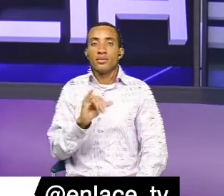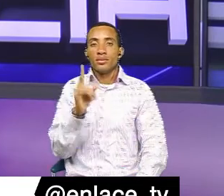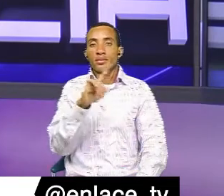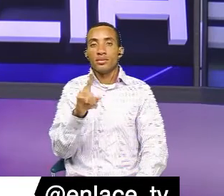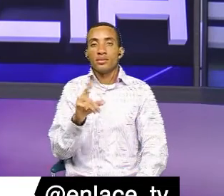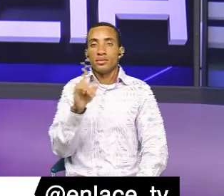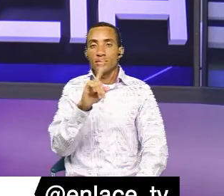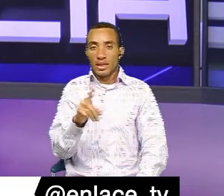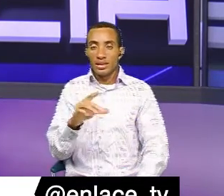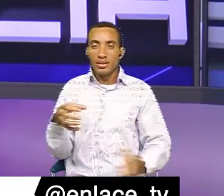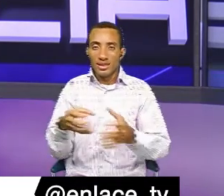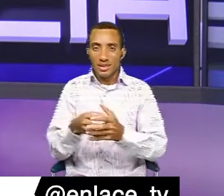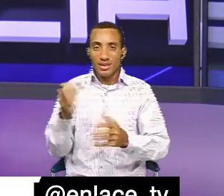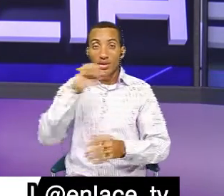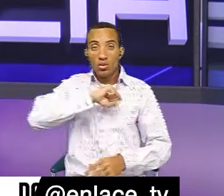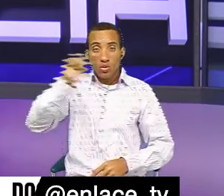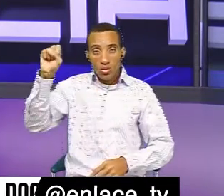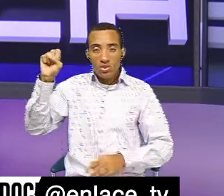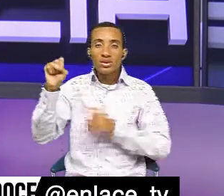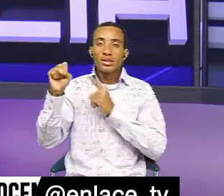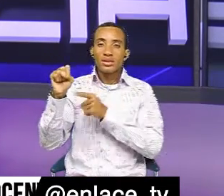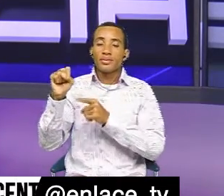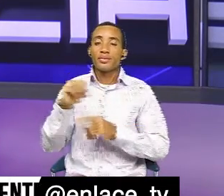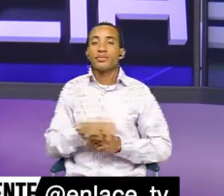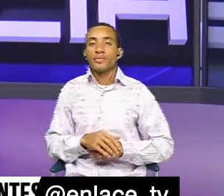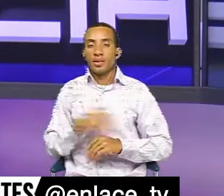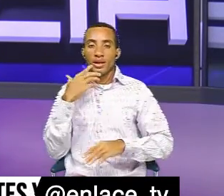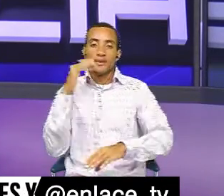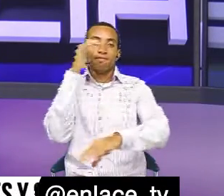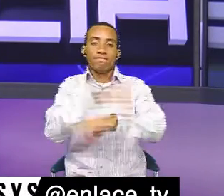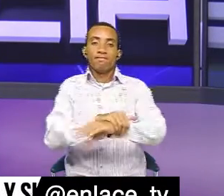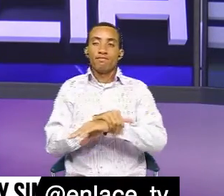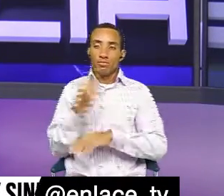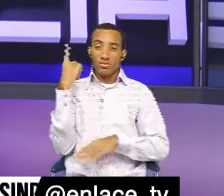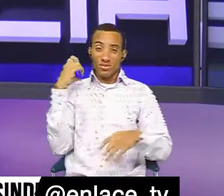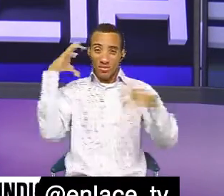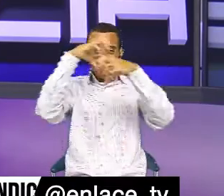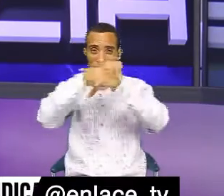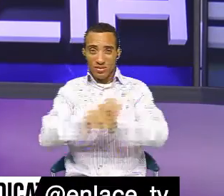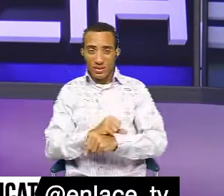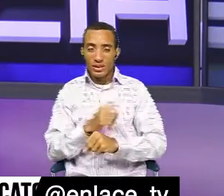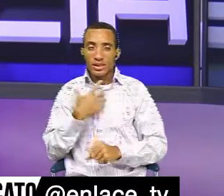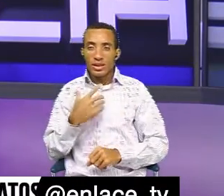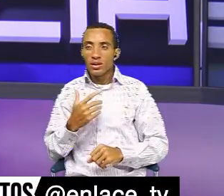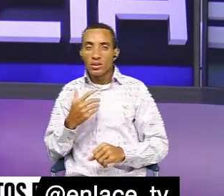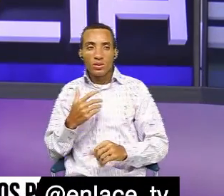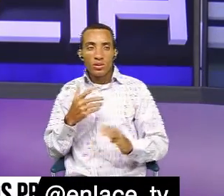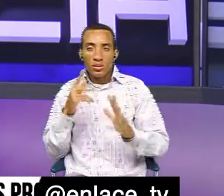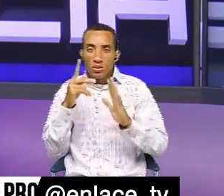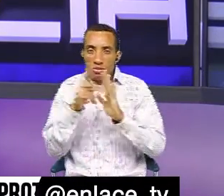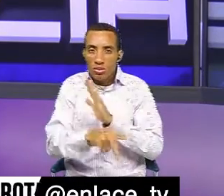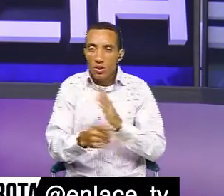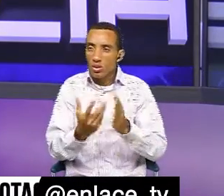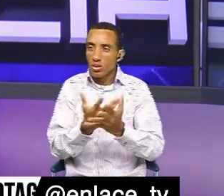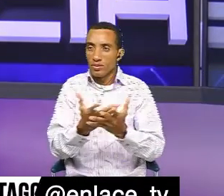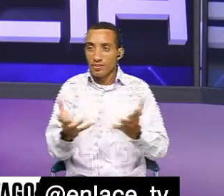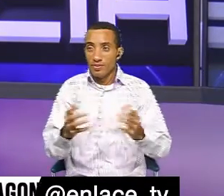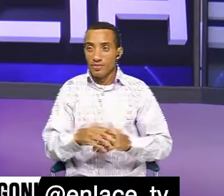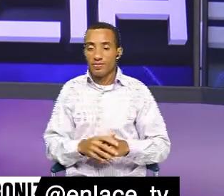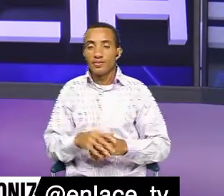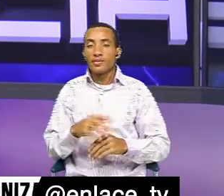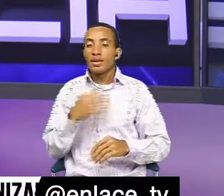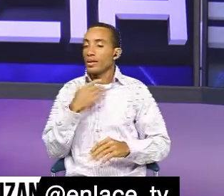Martín, sur del Cesar, y sindicado del presunto delito de terrorismo por hechos presentados en esa vecina municipalidad que rechaza la técnica del fracking